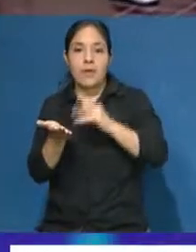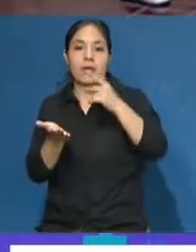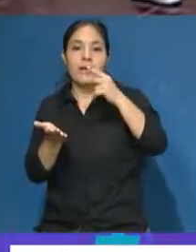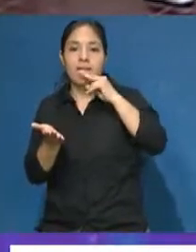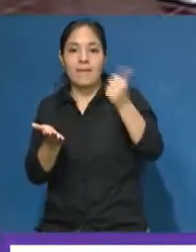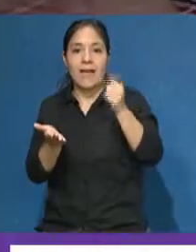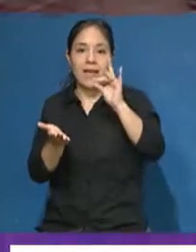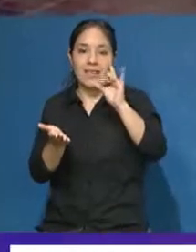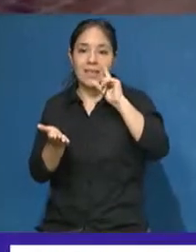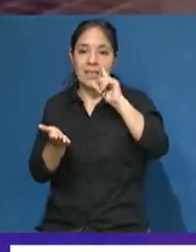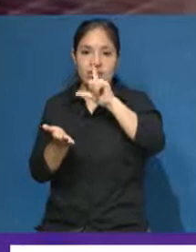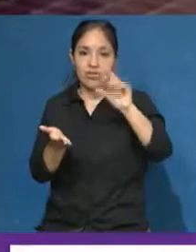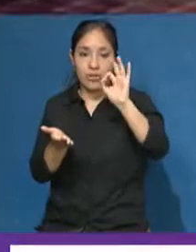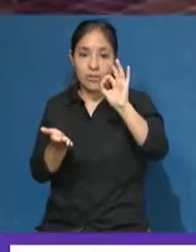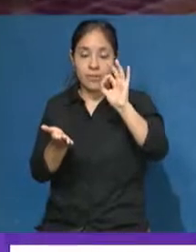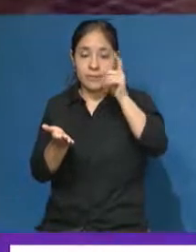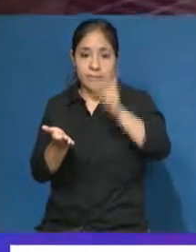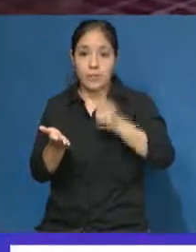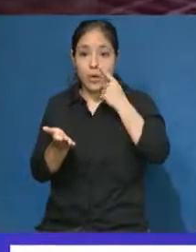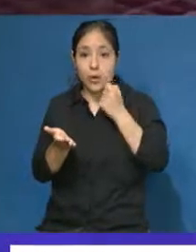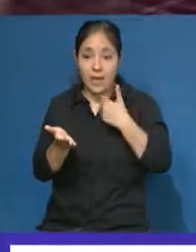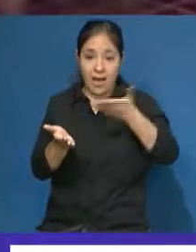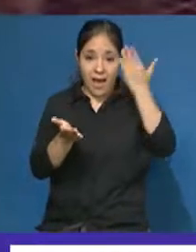de la oposición, presentó un proyecto